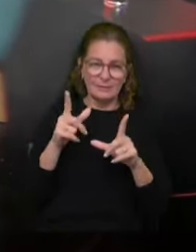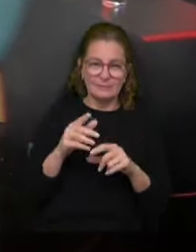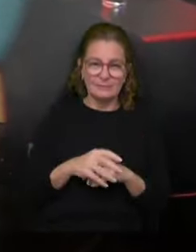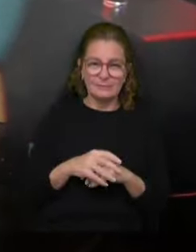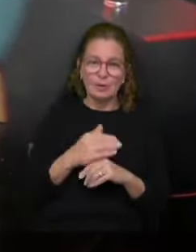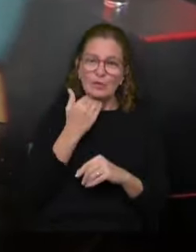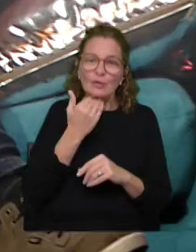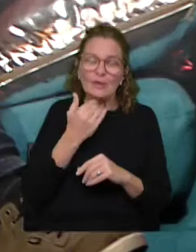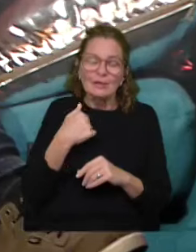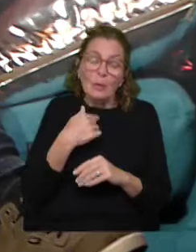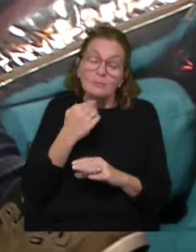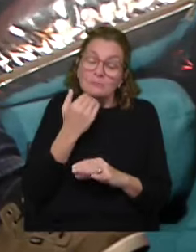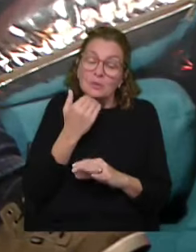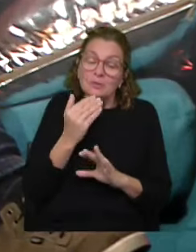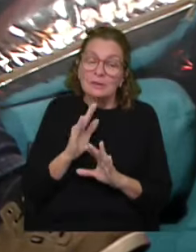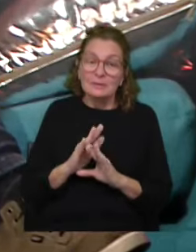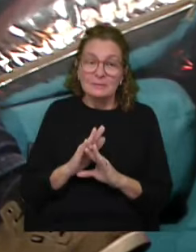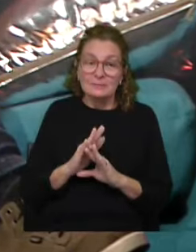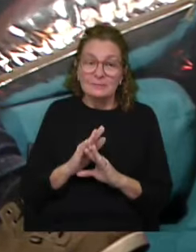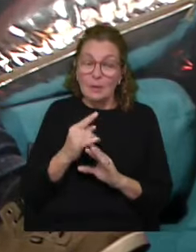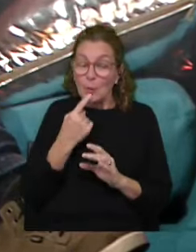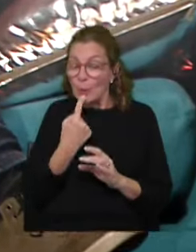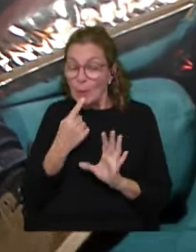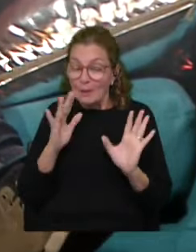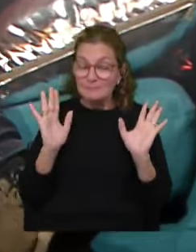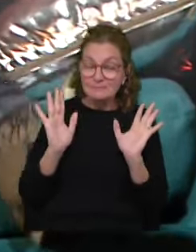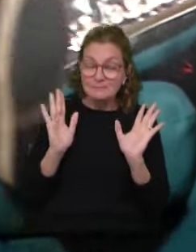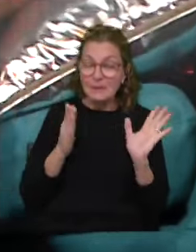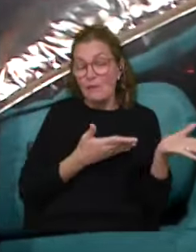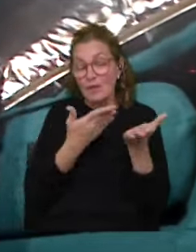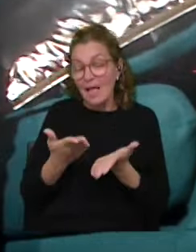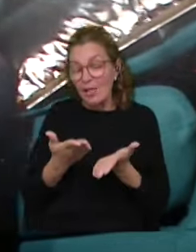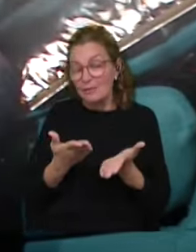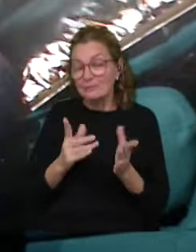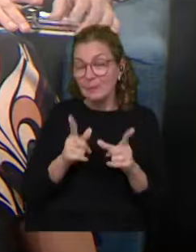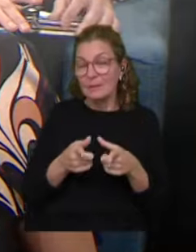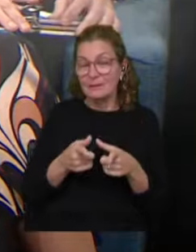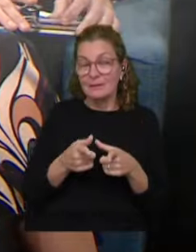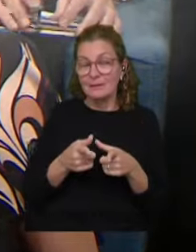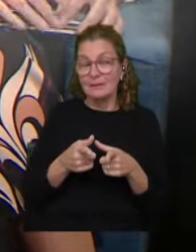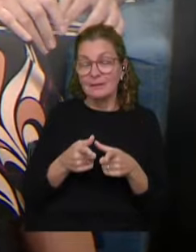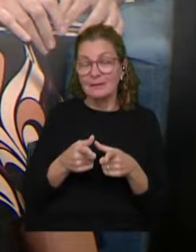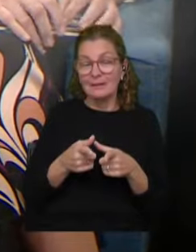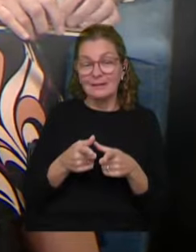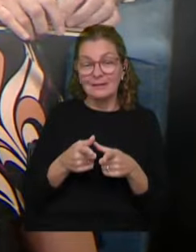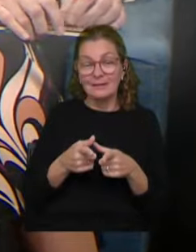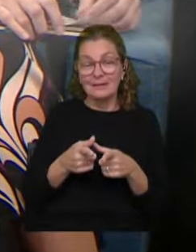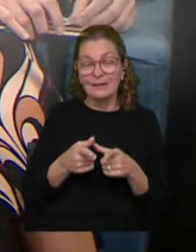no sé. Está bien. Vieja escuela. Vieja escuela. Vieja escuela. No sé. Estoy muy bien. ¡Oh! Tiene una pista. Bueno,